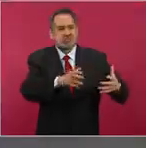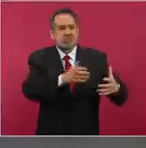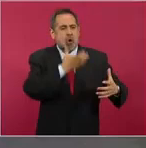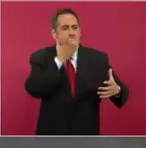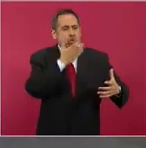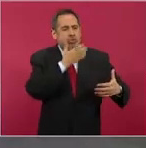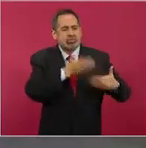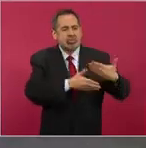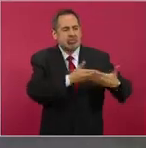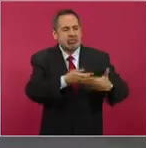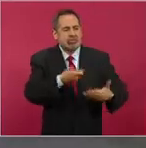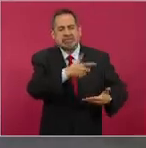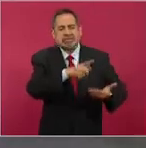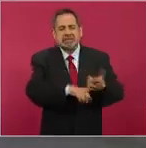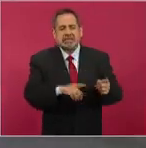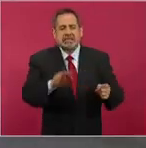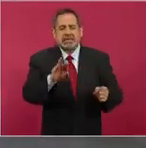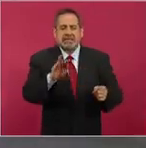es fifí,